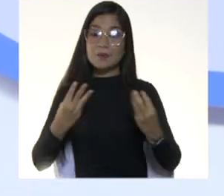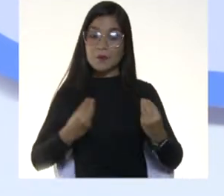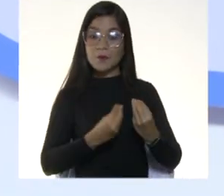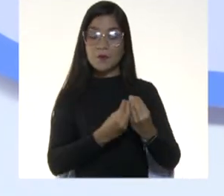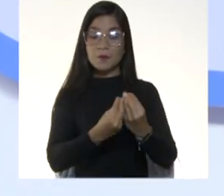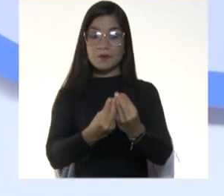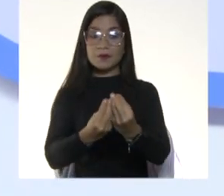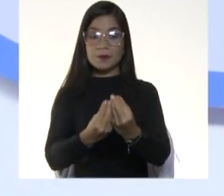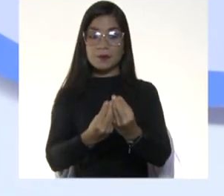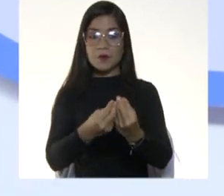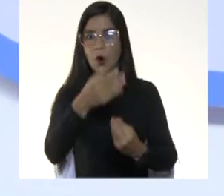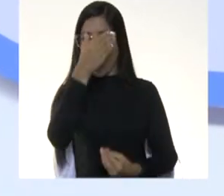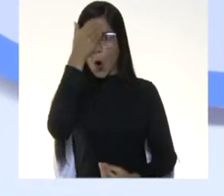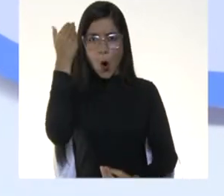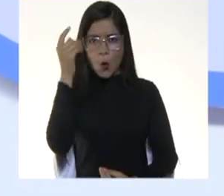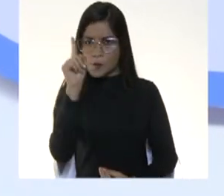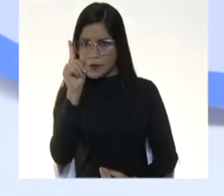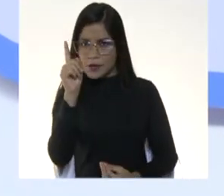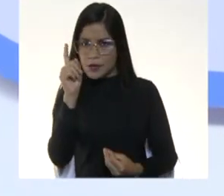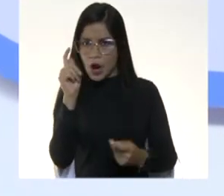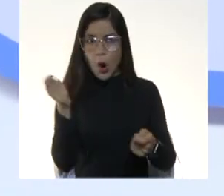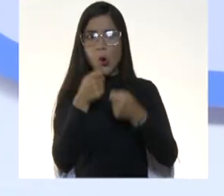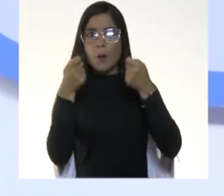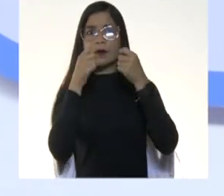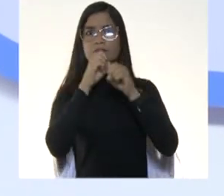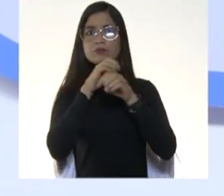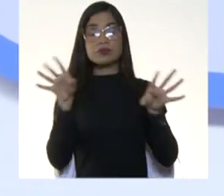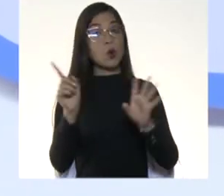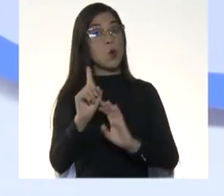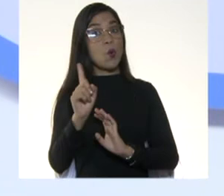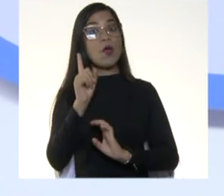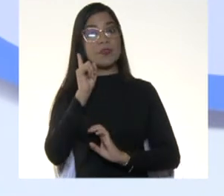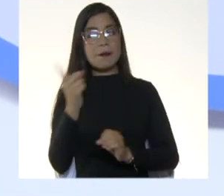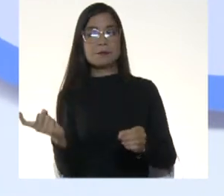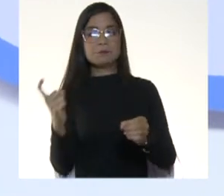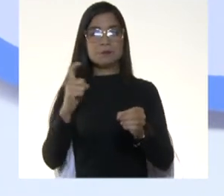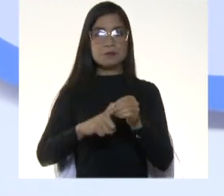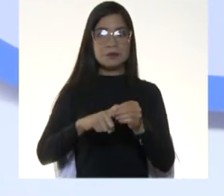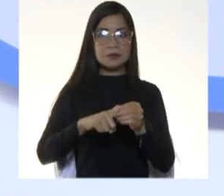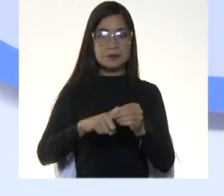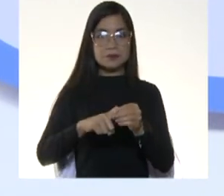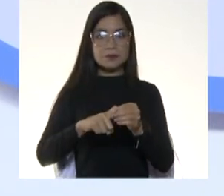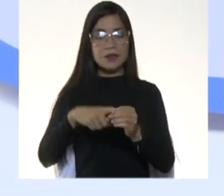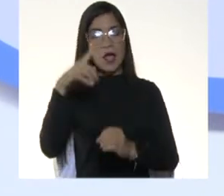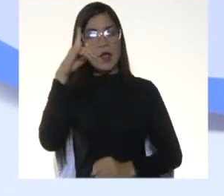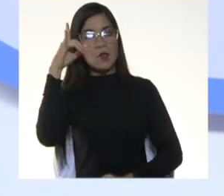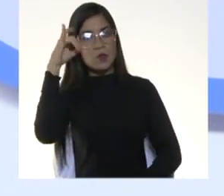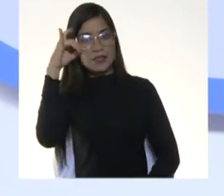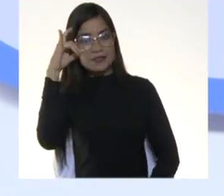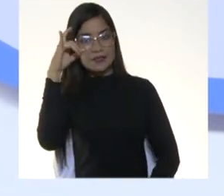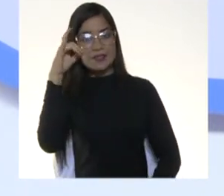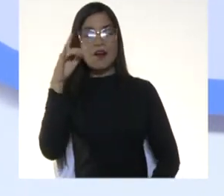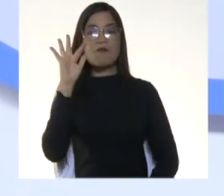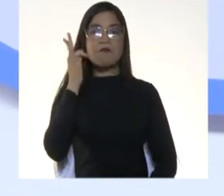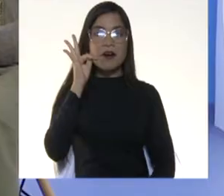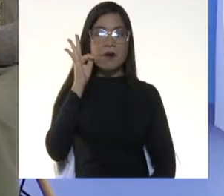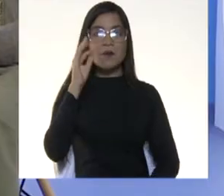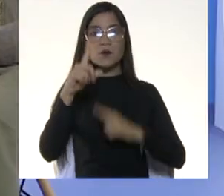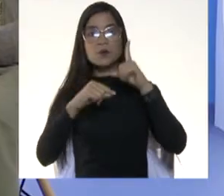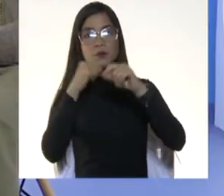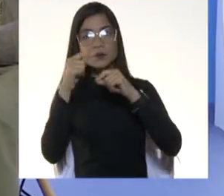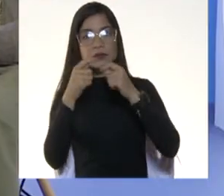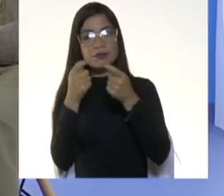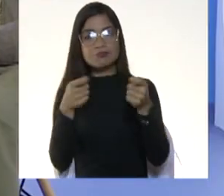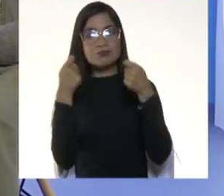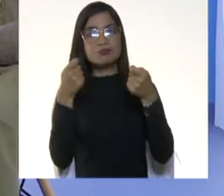entonces compartirlo, suscribirse, vean en las redes, en Instagram, en Facebook, en Twitter, véanlo por todos lados. La idea es que ustedes compartan y